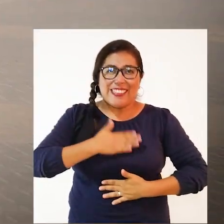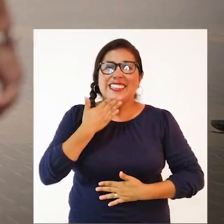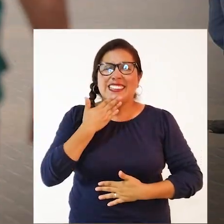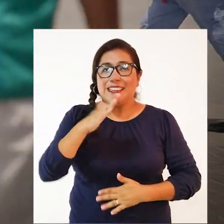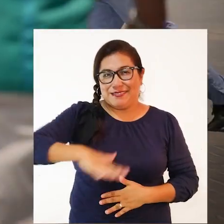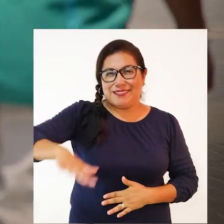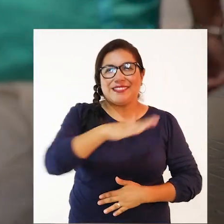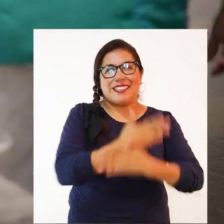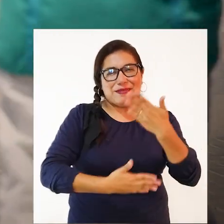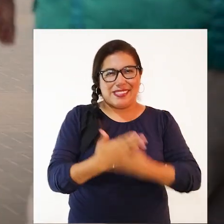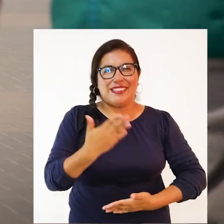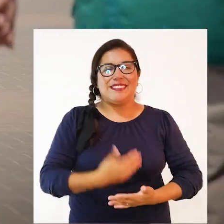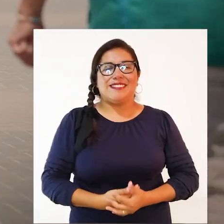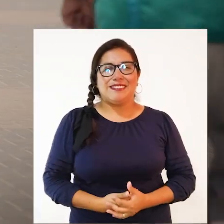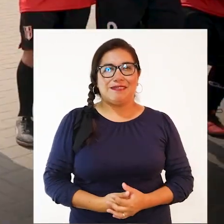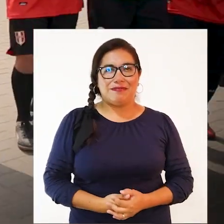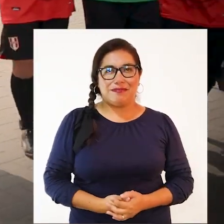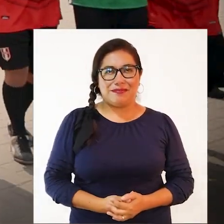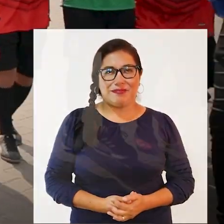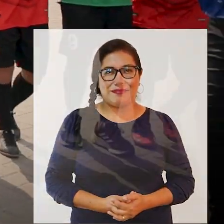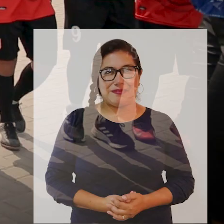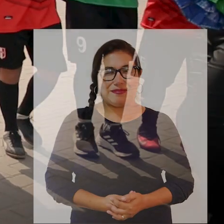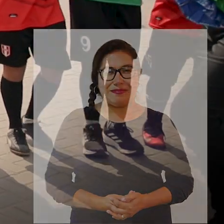a las personas con discapacidad.